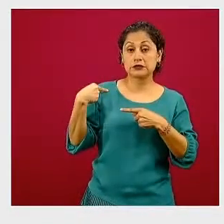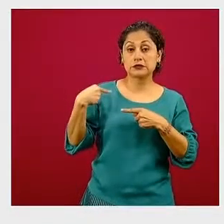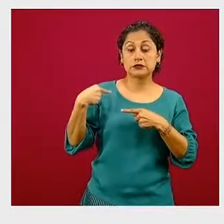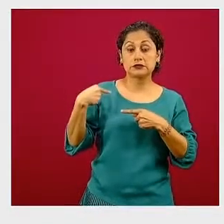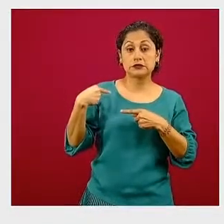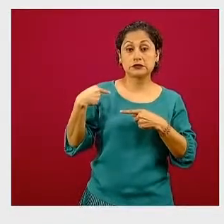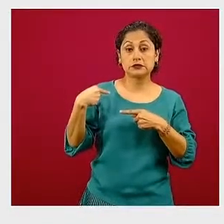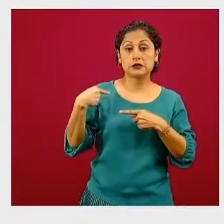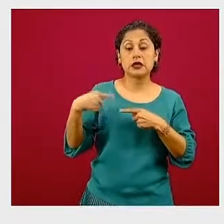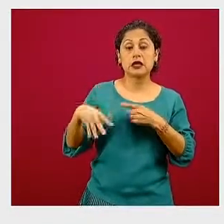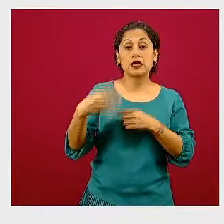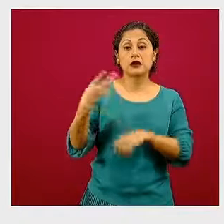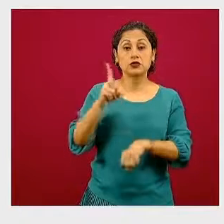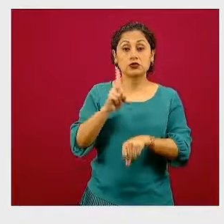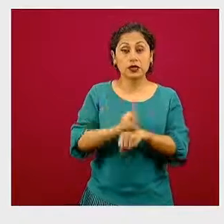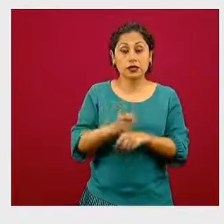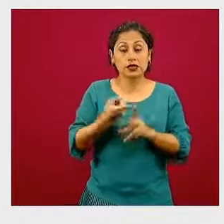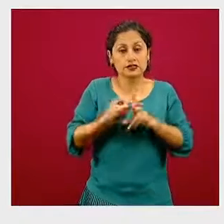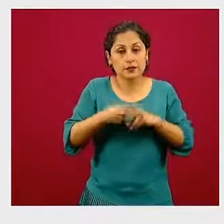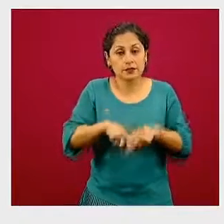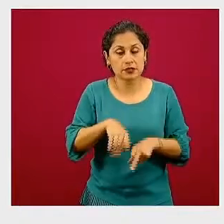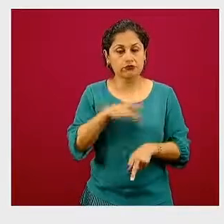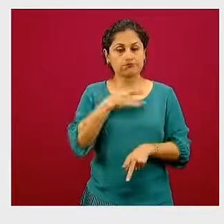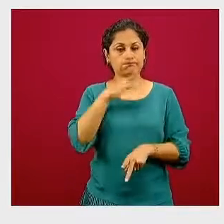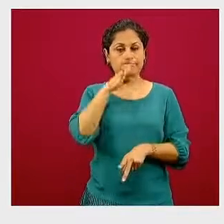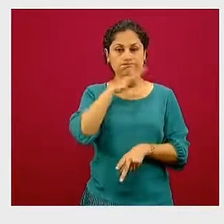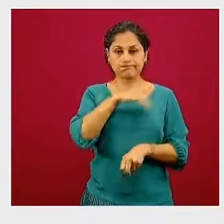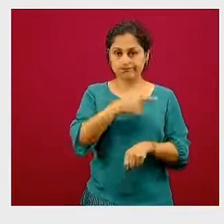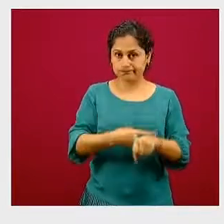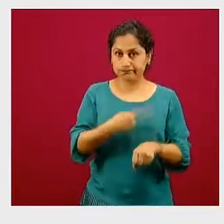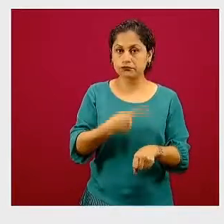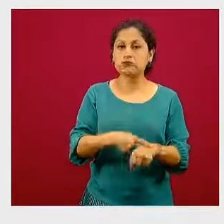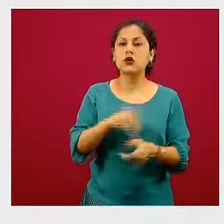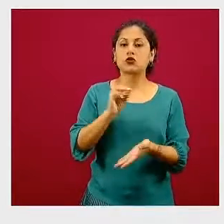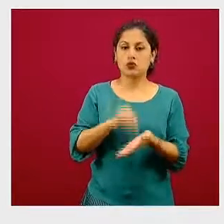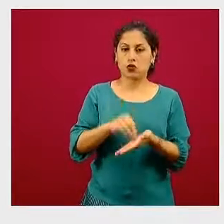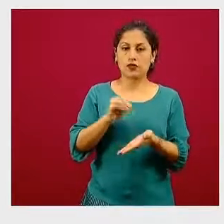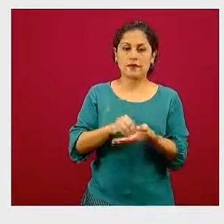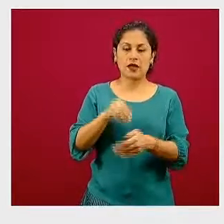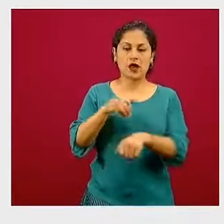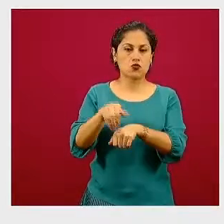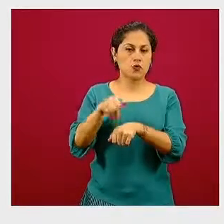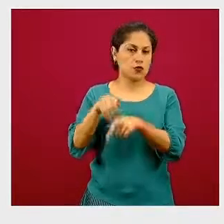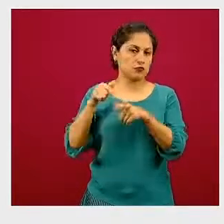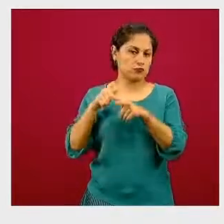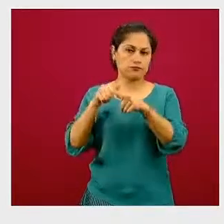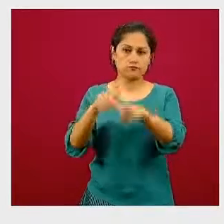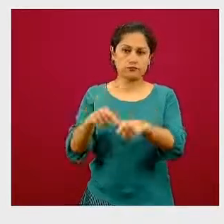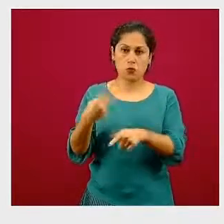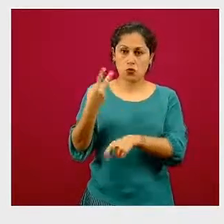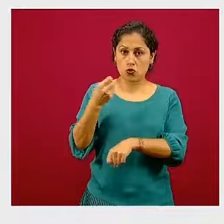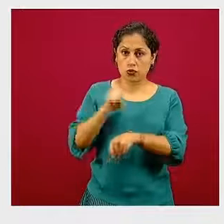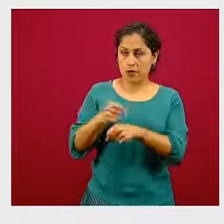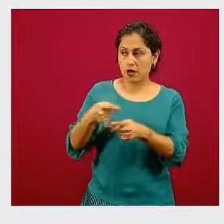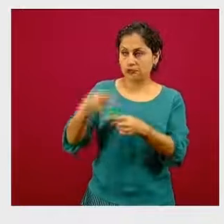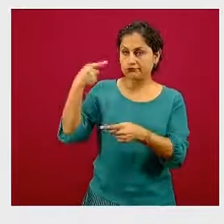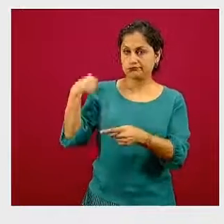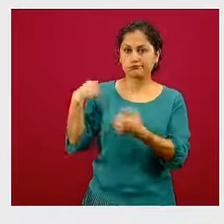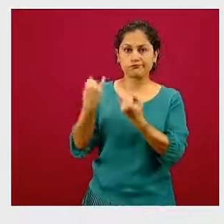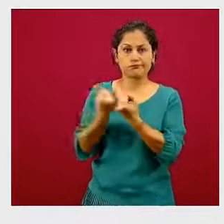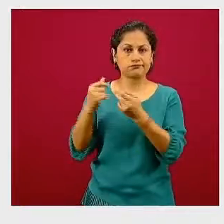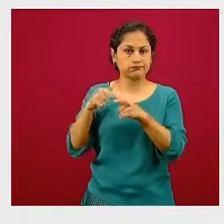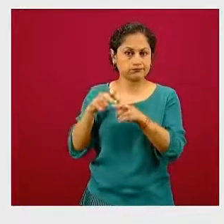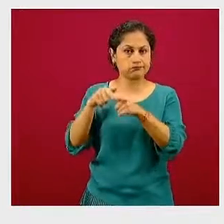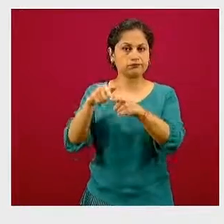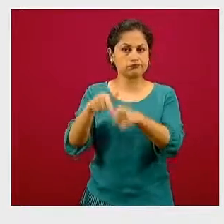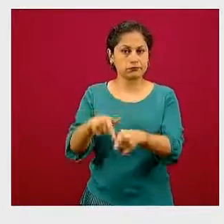en los últimos 14 días, continúa manteniéndose estable, y lo vemos ya así hace 2 semanas. Pero esta estabilidad es